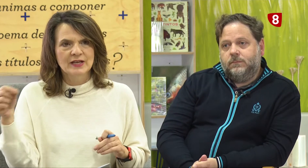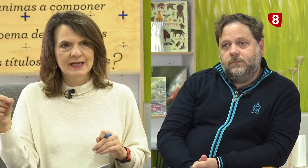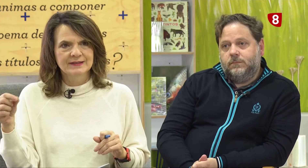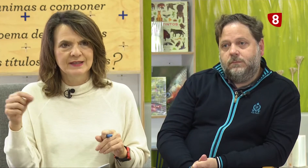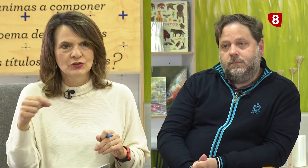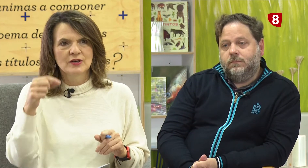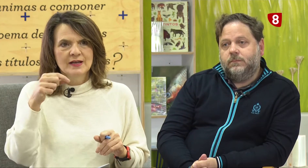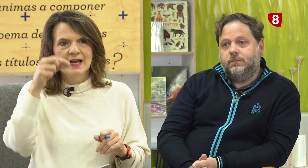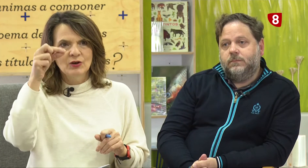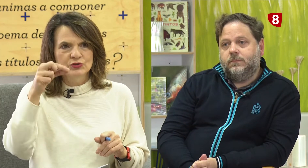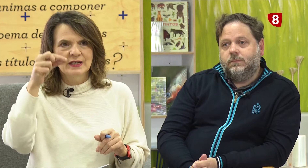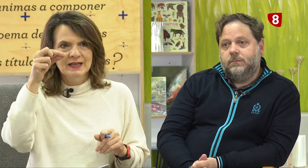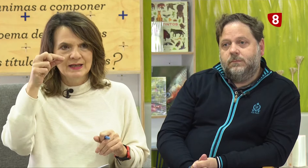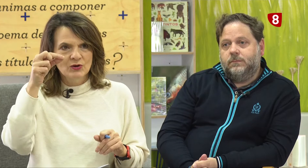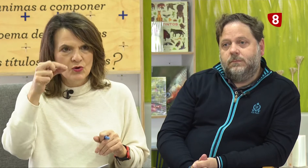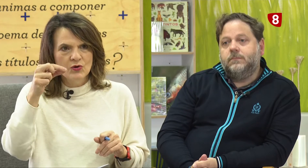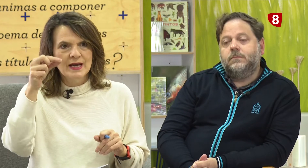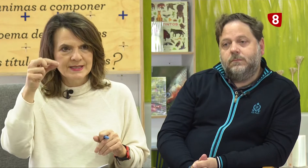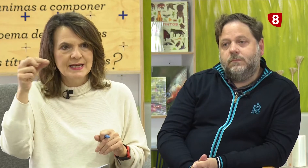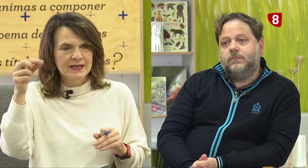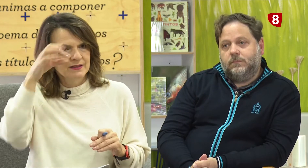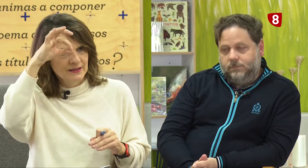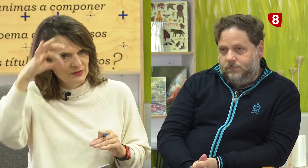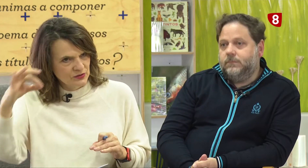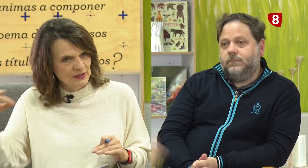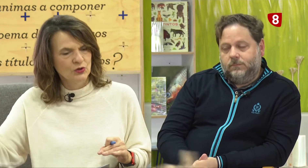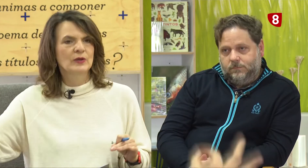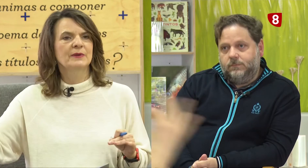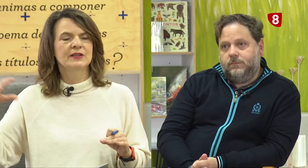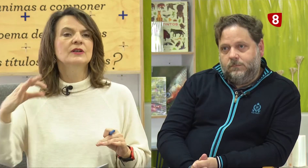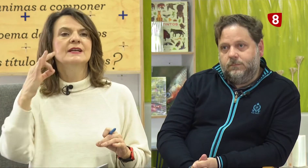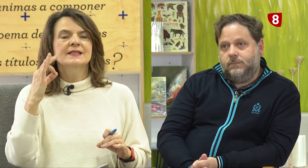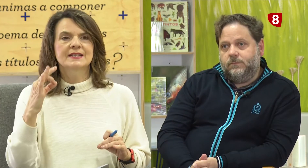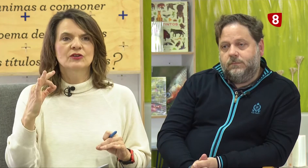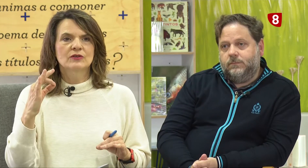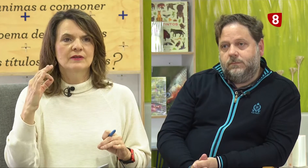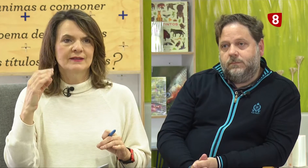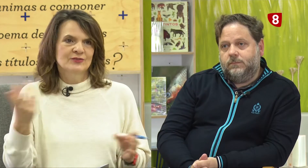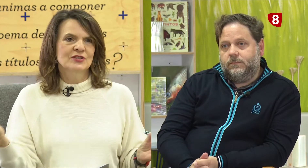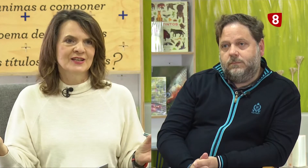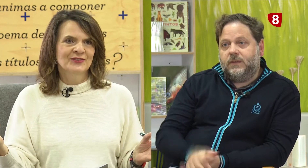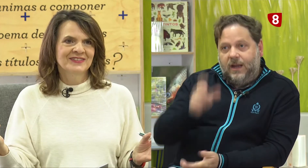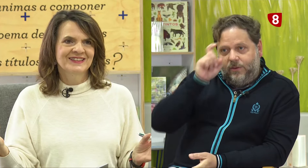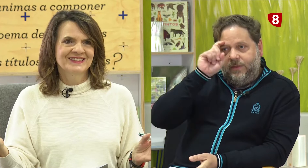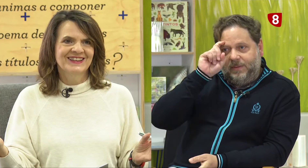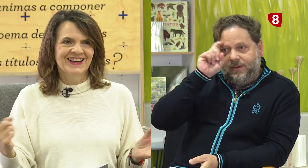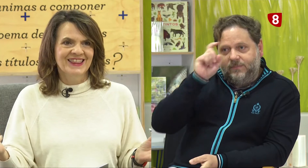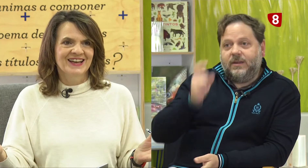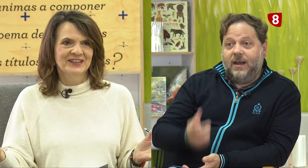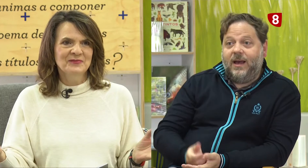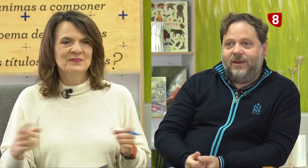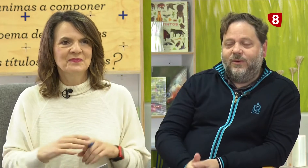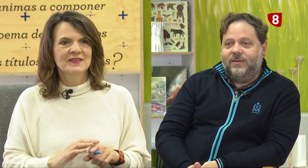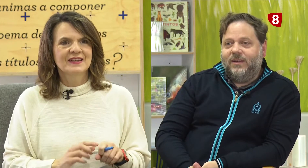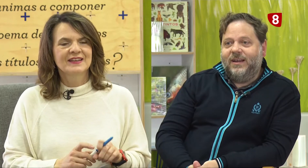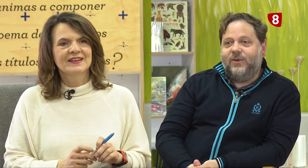hacía alusión a él diciendo la J, la O, la S, la E, y todo el apellido, sino haciendo un signo que era las